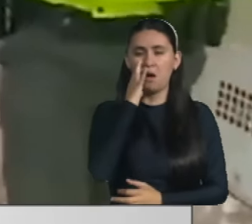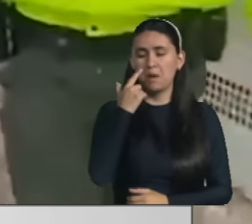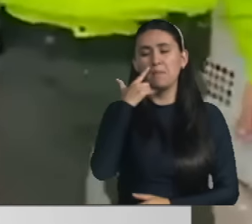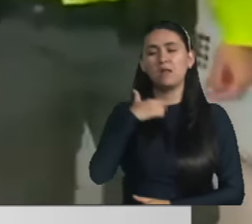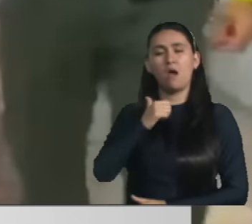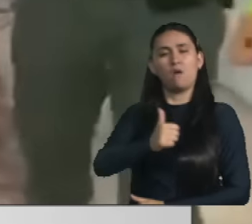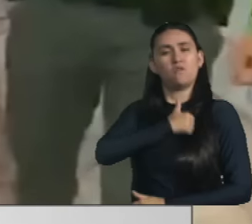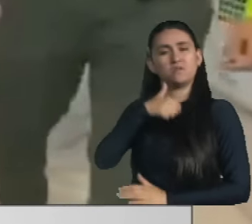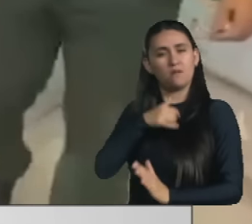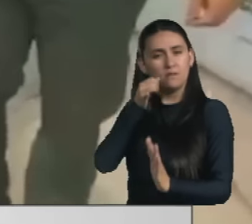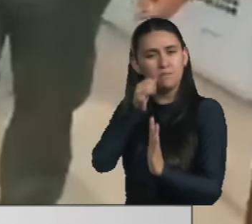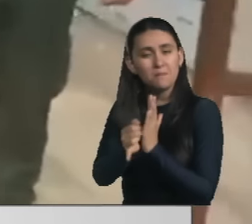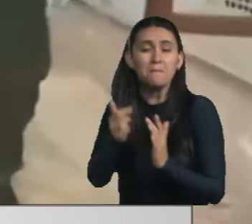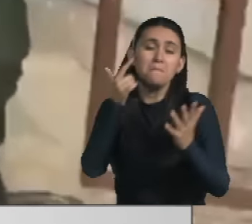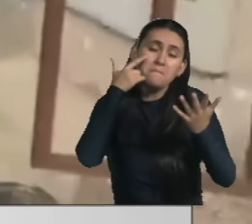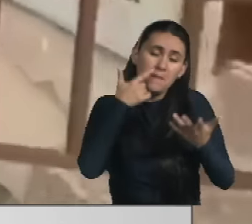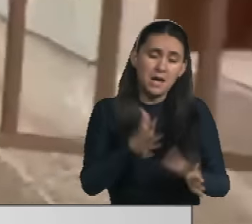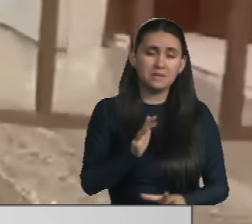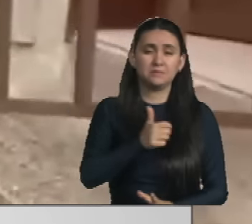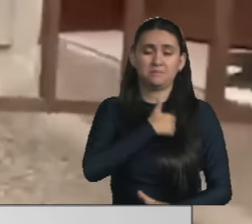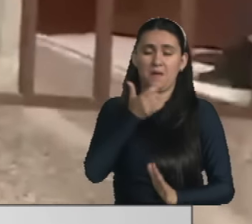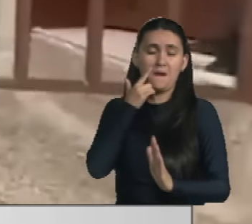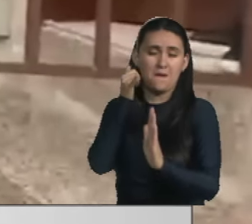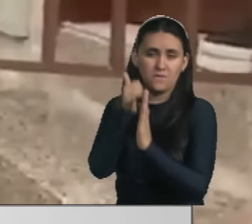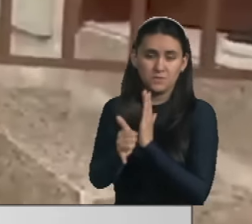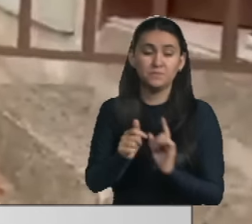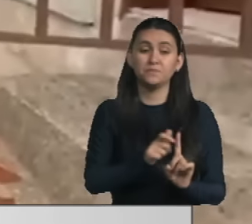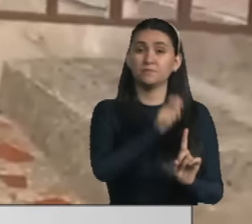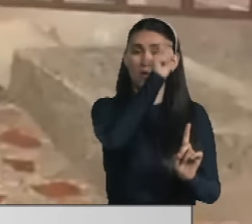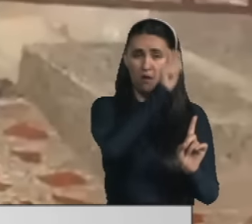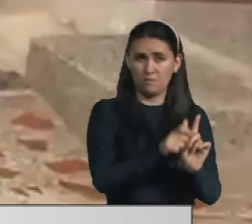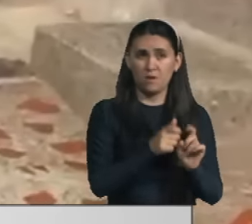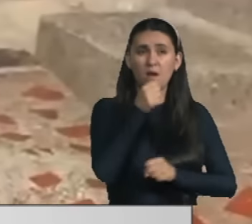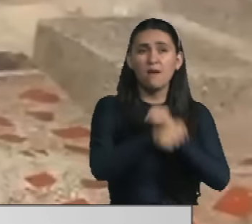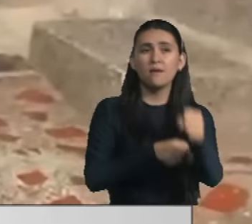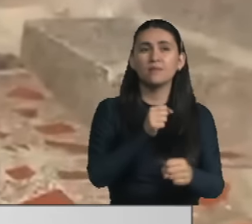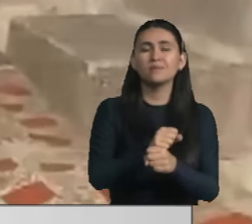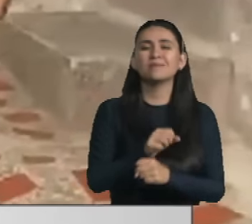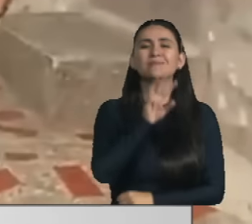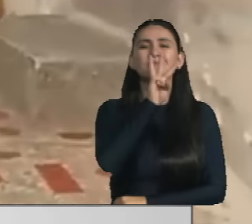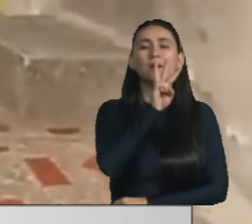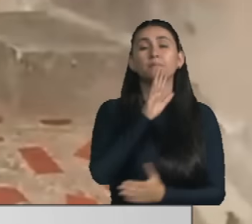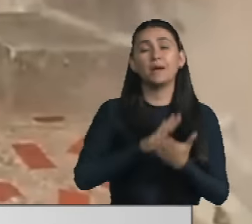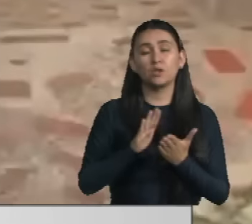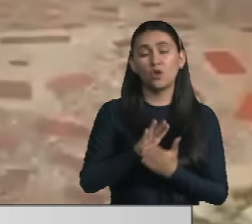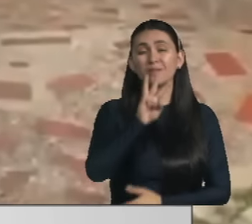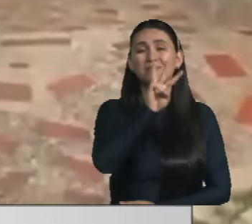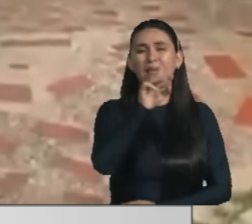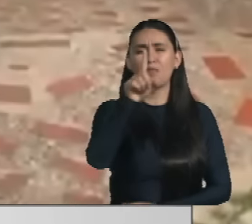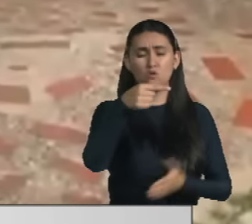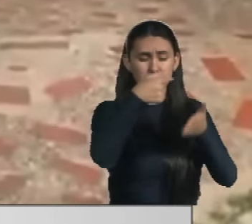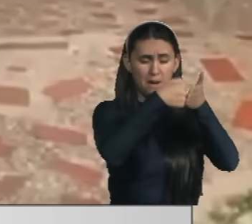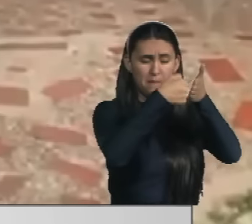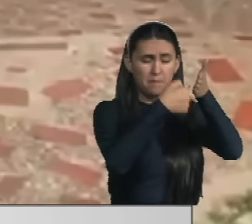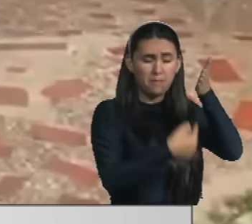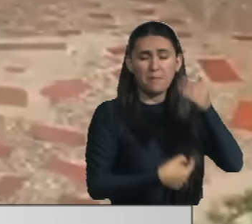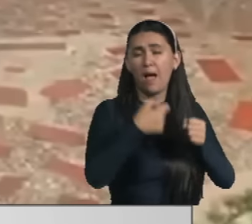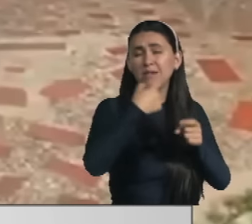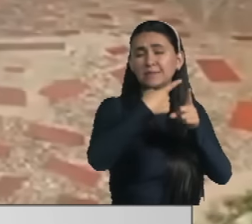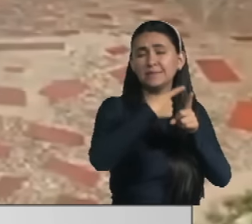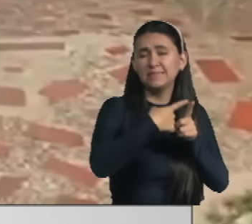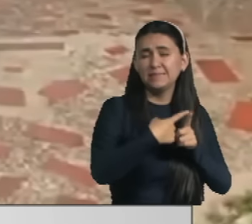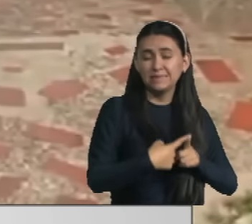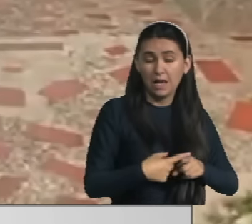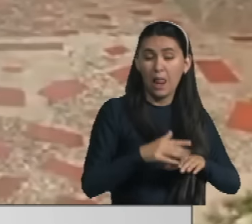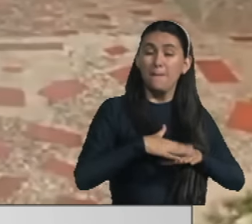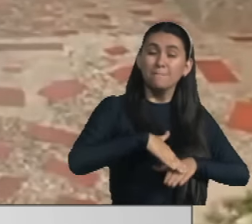la investigación, para accederla sexualmente. Este hombre tiene 31 anotaciones por varios delitos, la mayoría de ellos